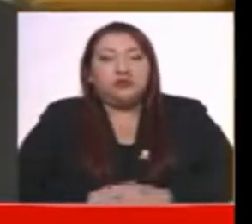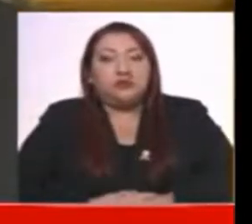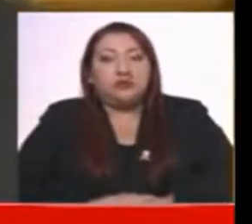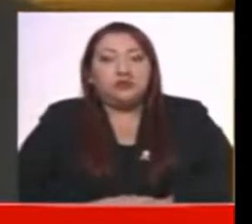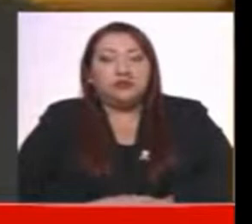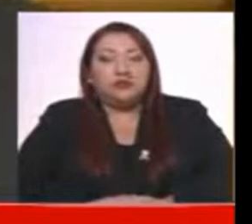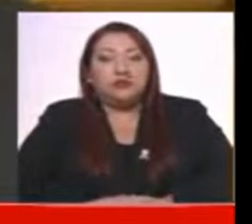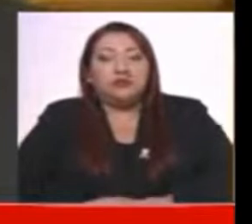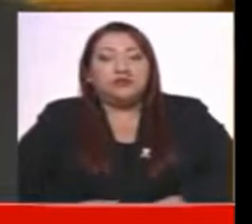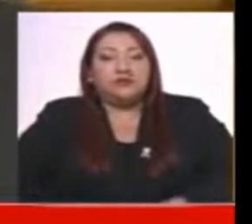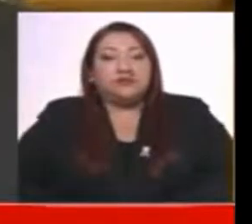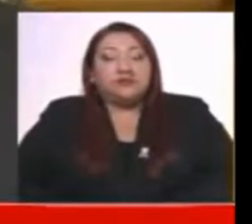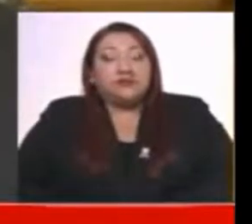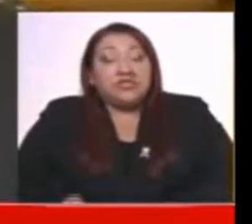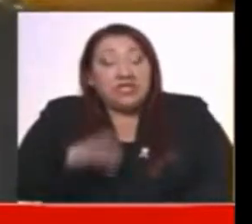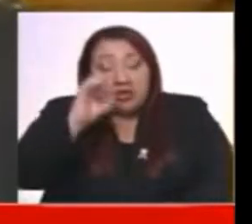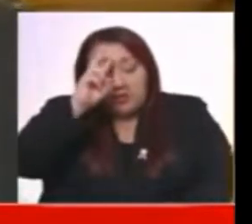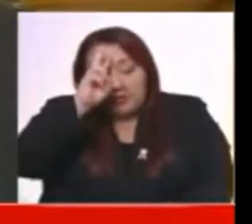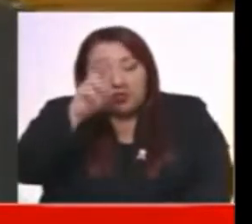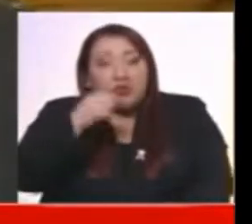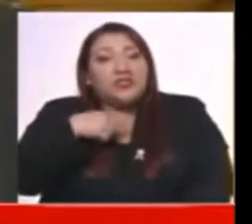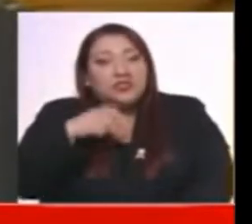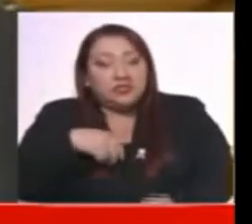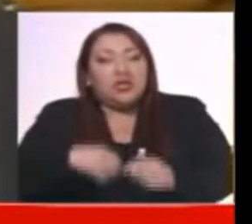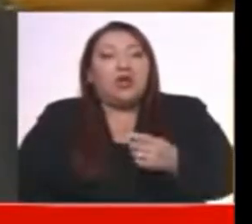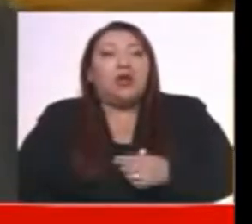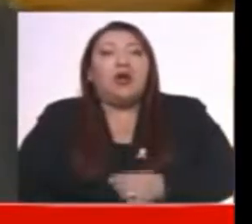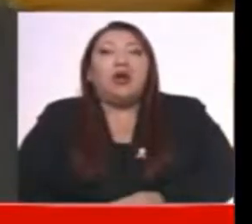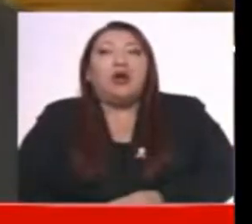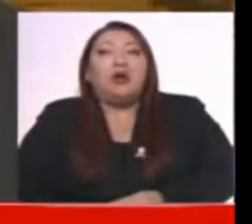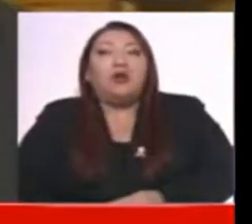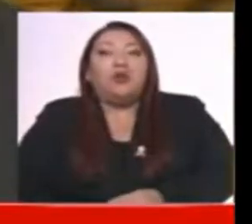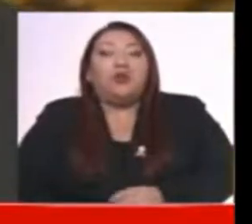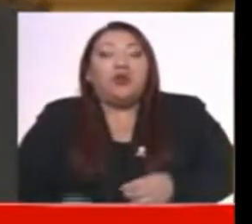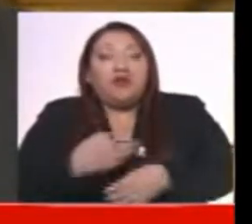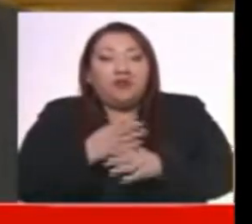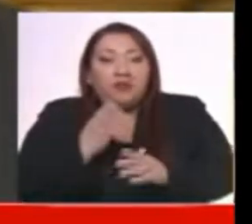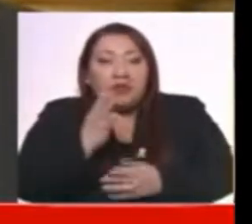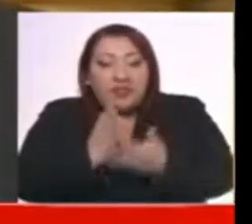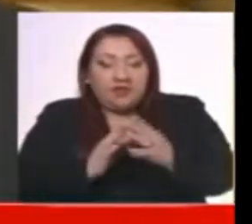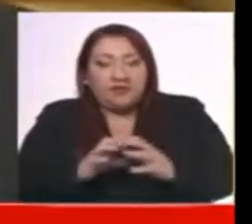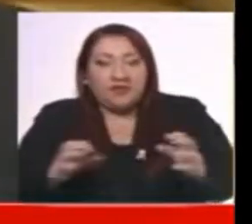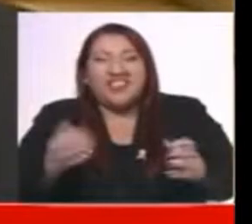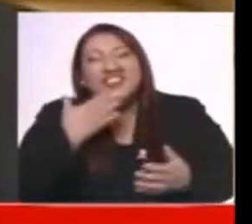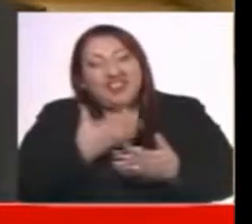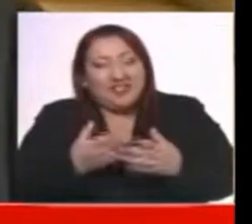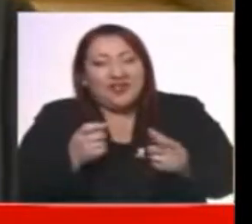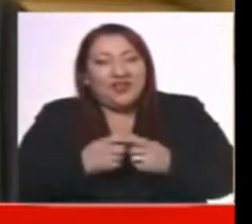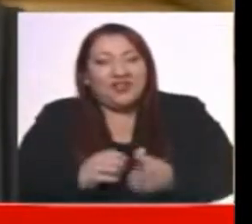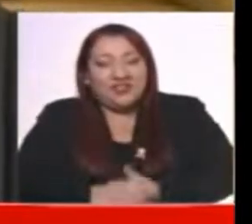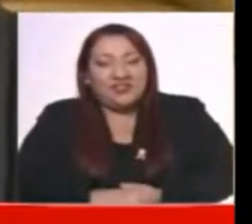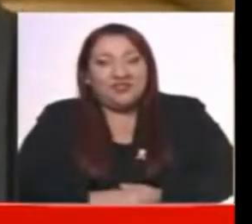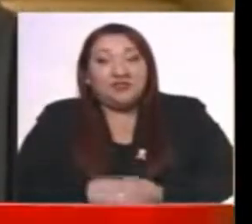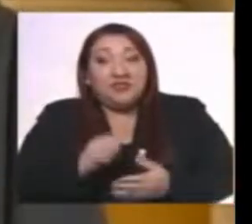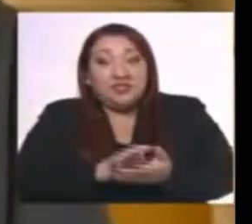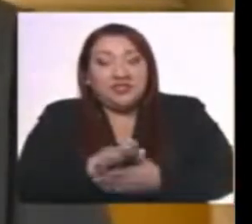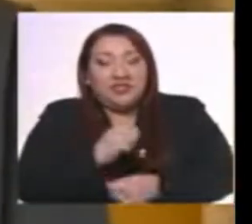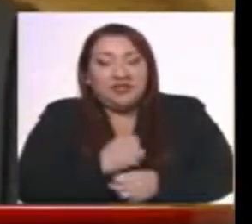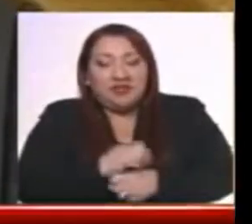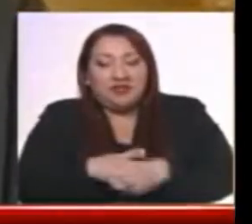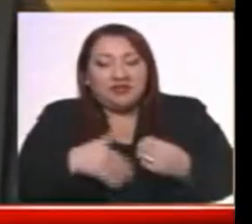que nuestro país amerita ser un punto de quiebre a estas alturas. Perfecto, congresista, muchas gracias. Un mensaje de trabajar